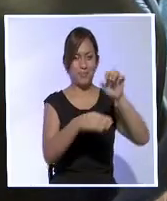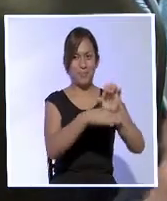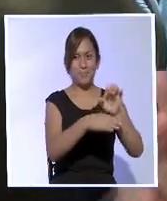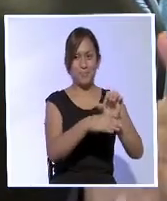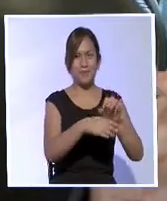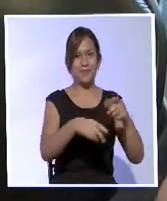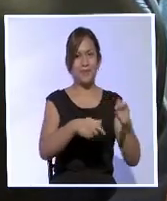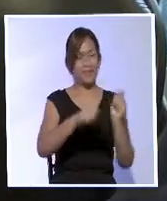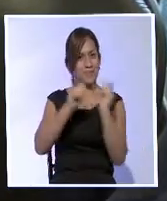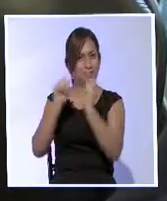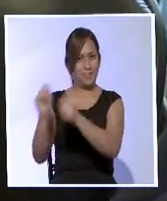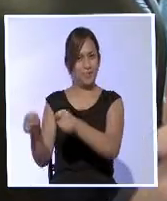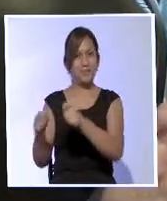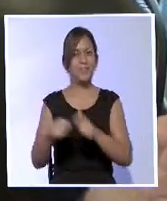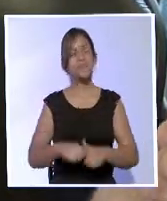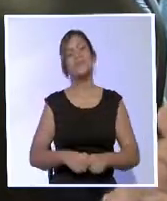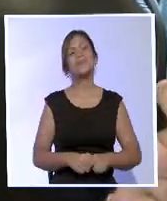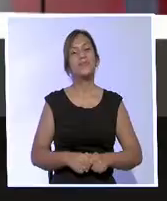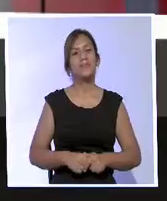haga